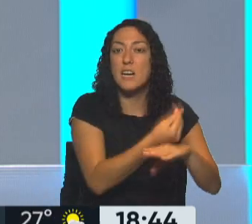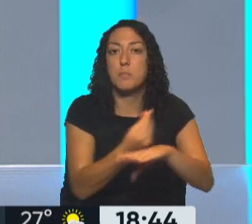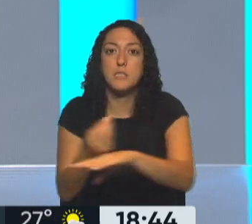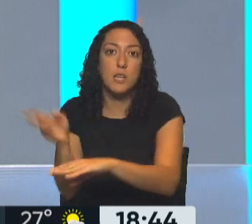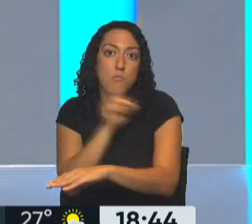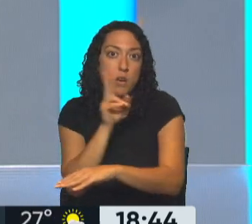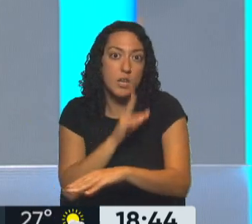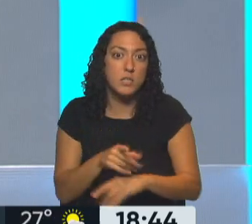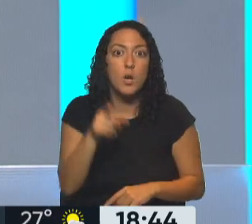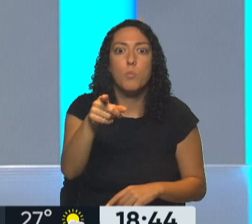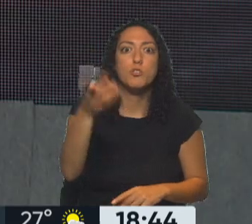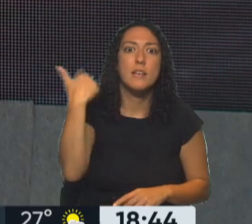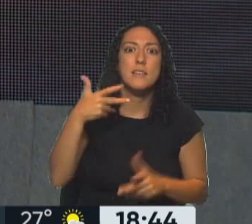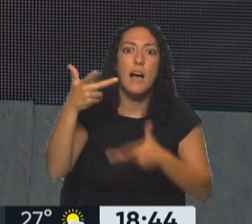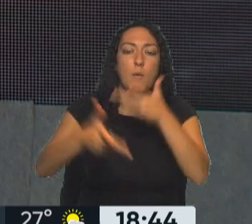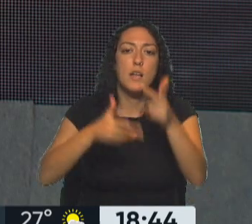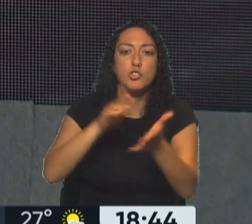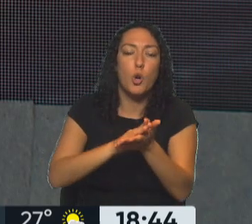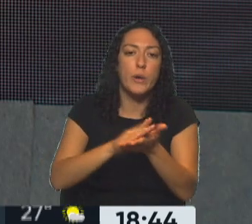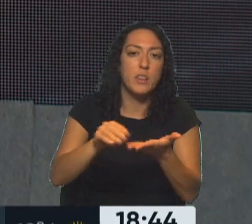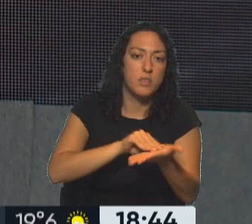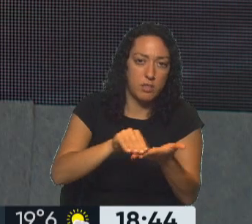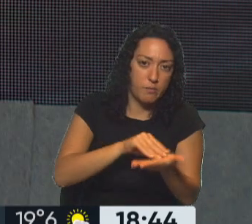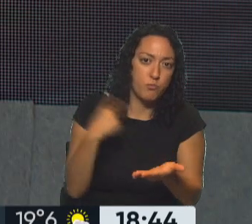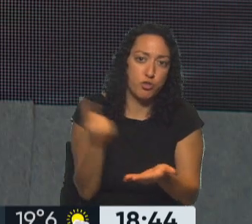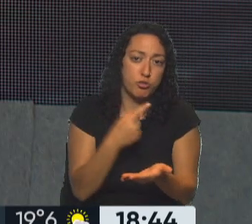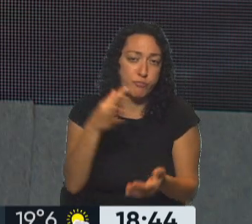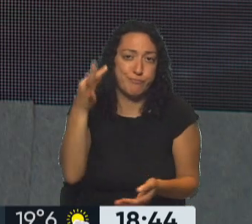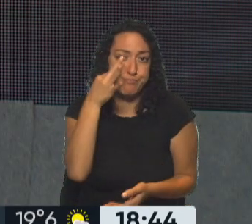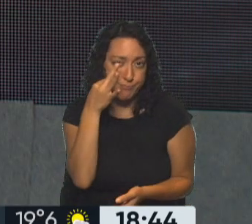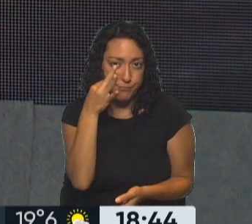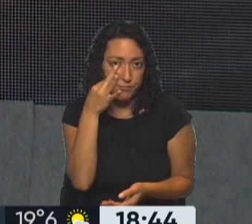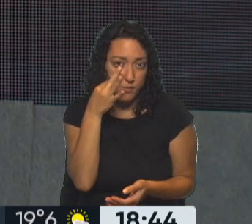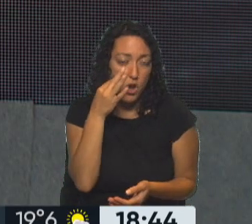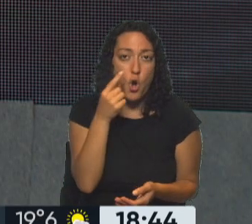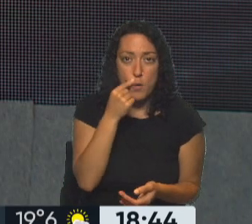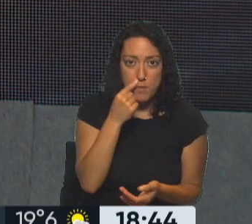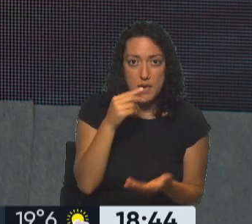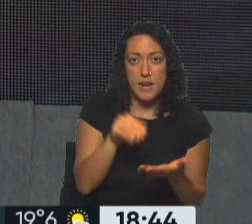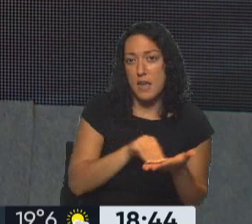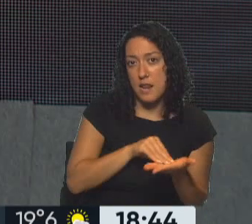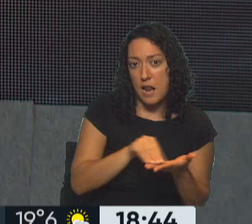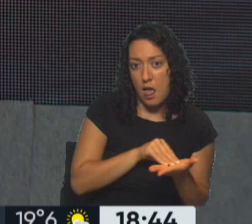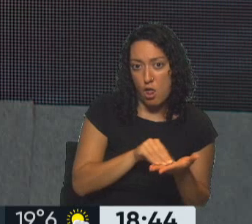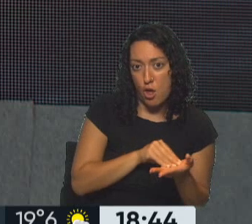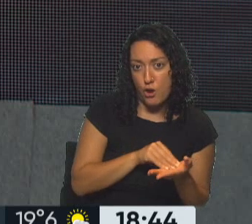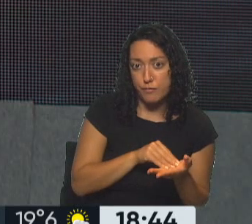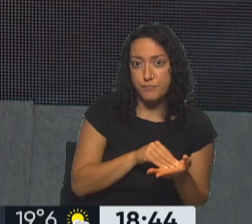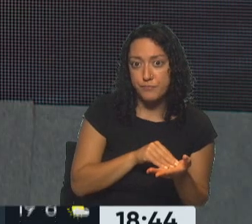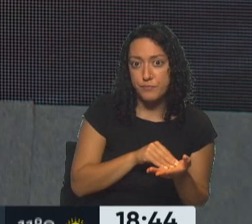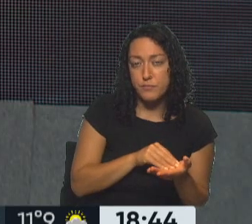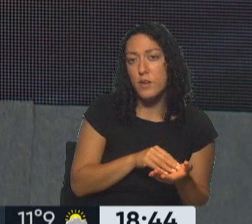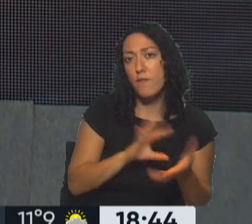las mujeres referidas al ámbito parlamentario hemos sido testigos como algún legislador con signos no solamente